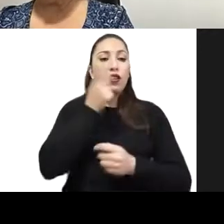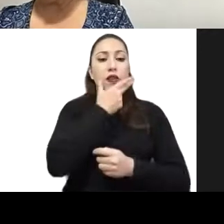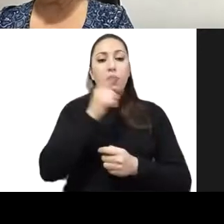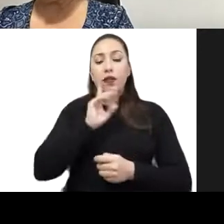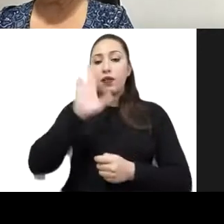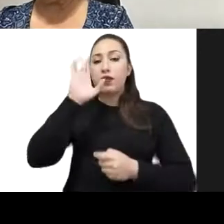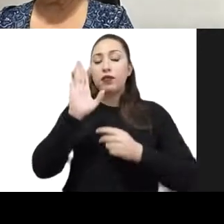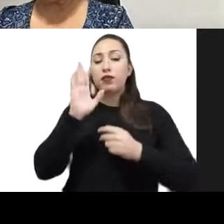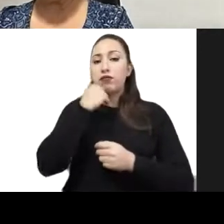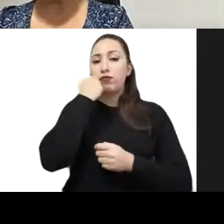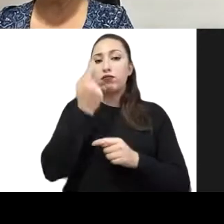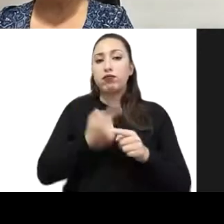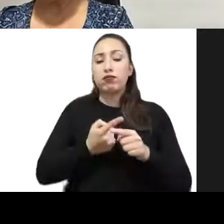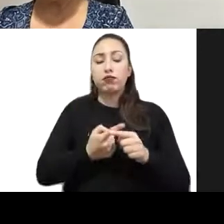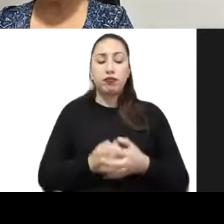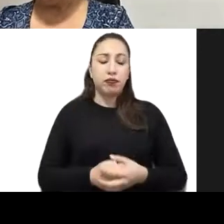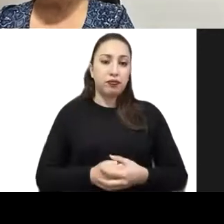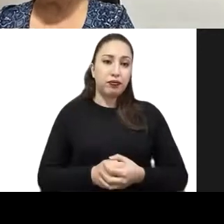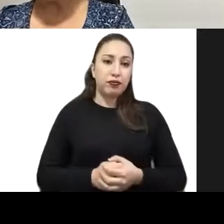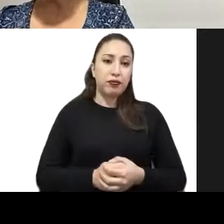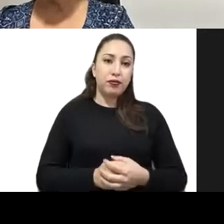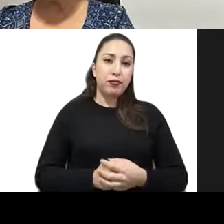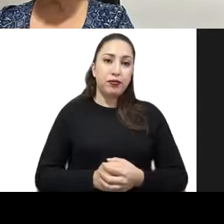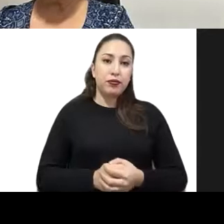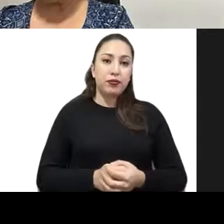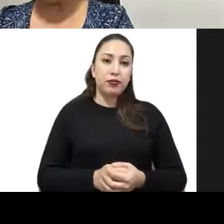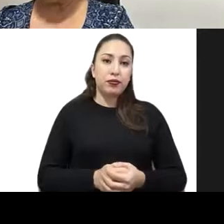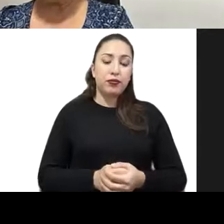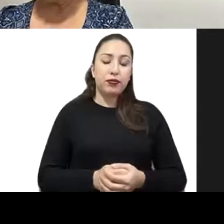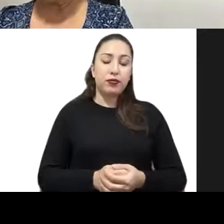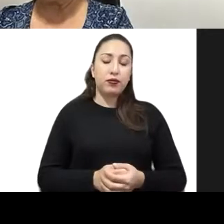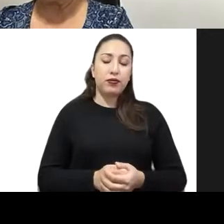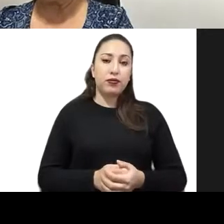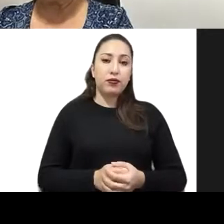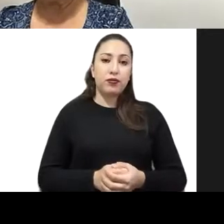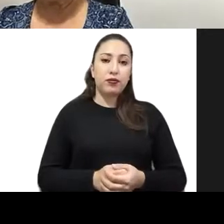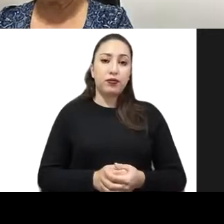hacer alguna aportación o sugerencia al respecto pueden hacerlo en este momento.